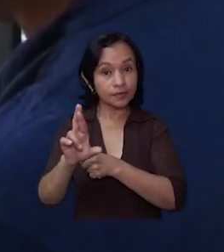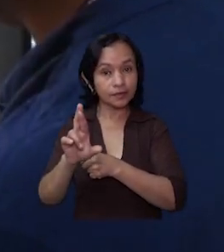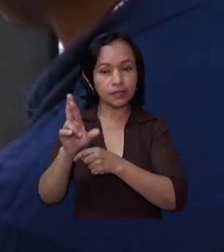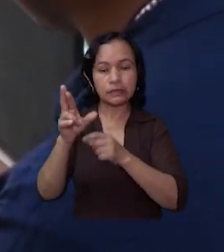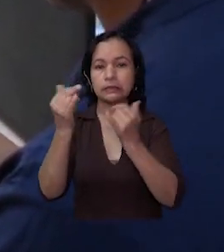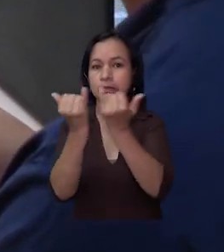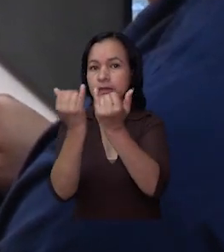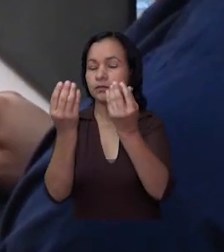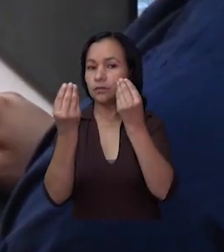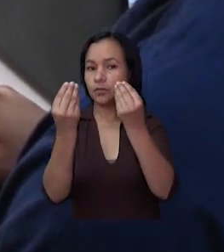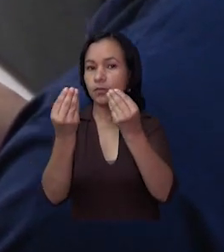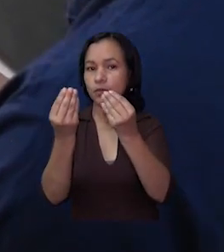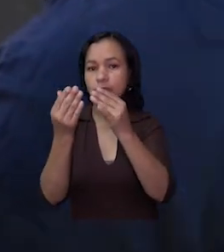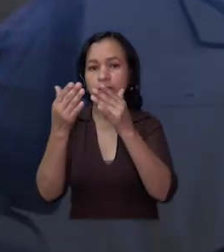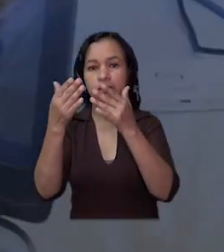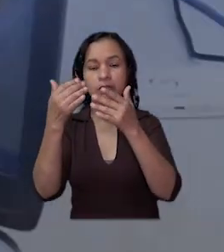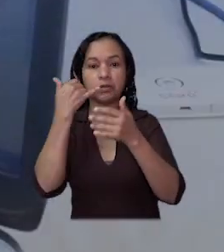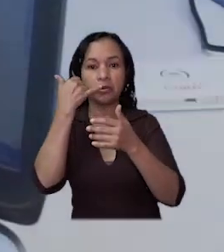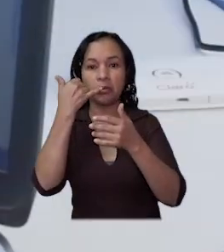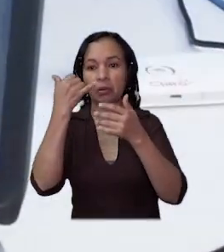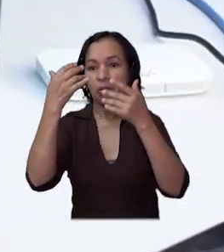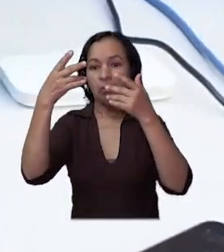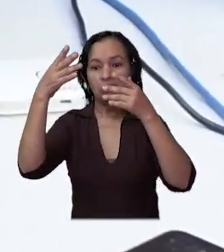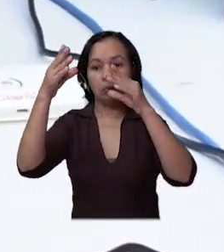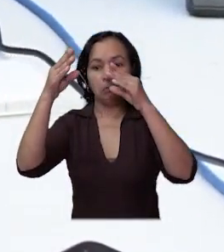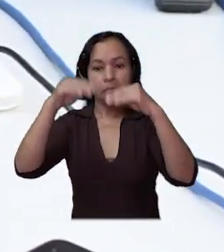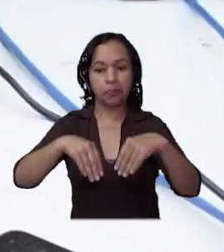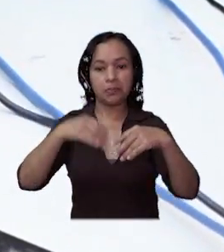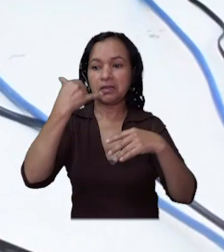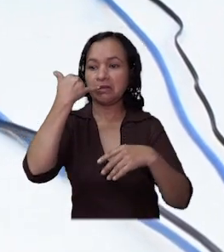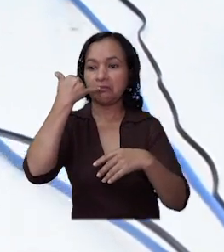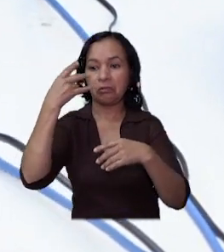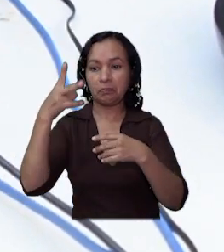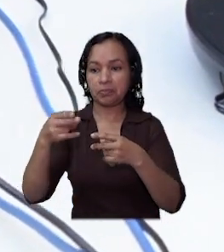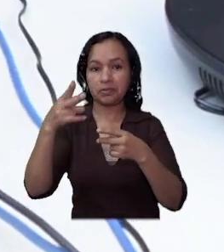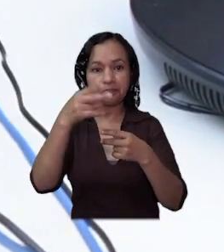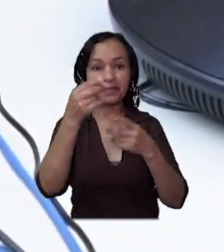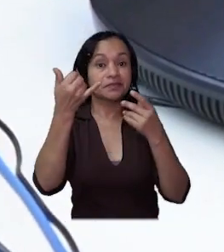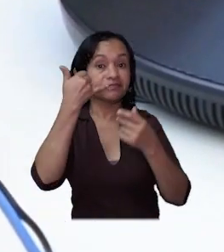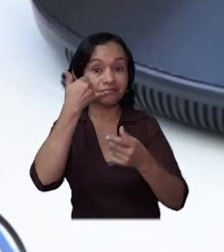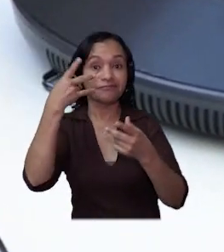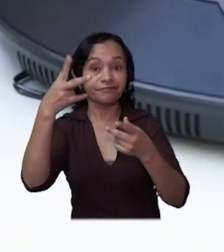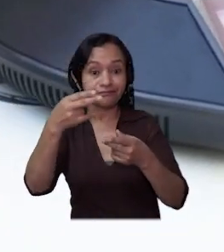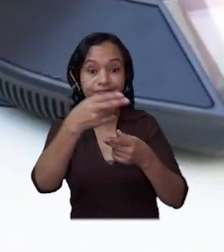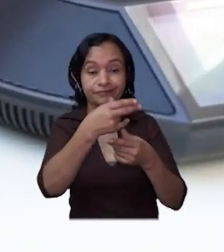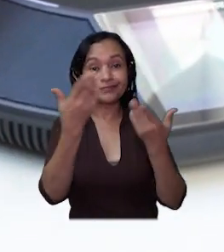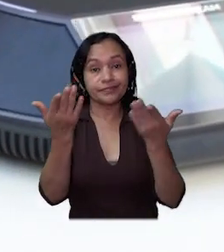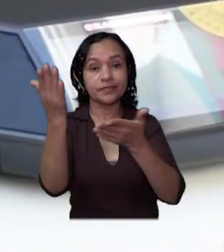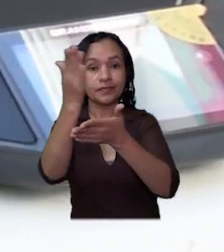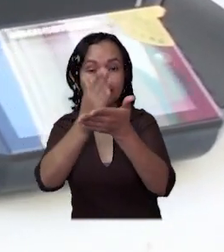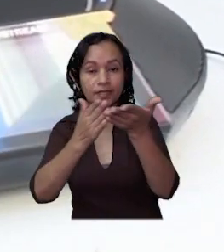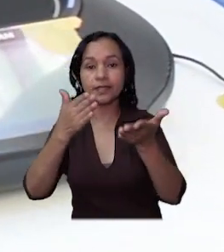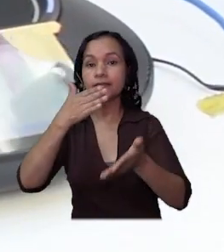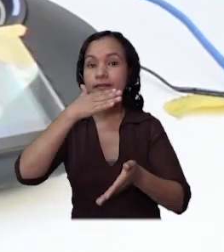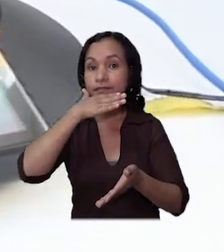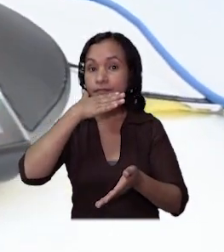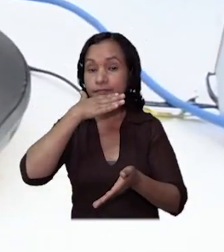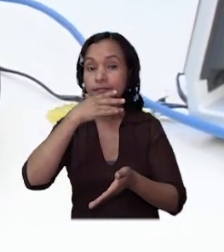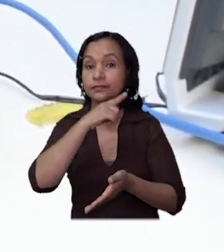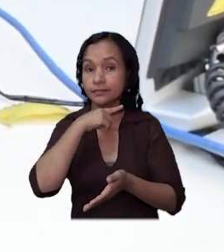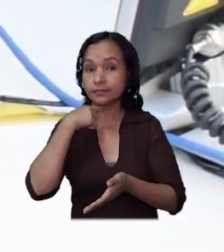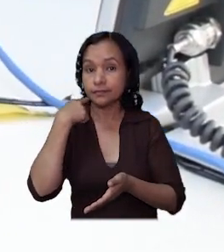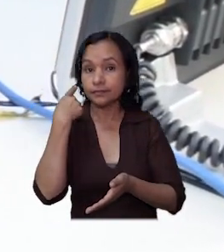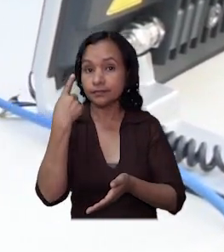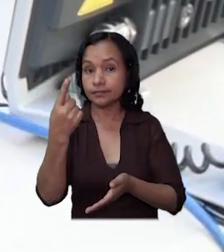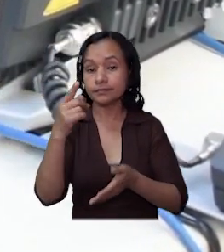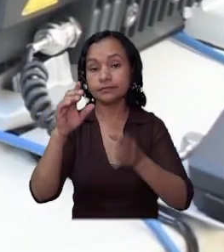Rica, prácticamente nos botó los sistemas de comunicación por teléfono. Hemos tenido también algunas